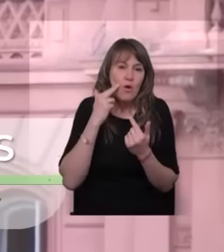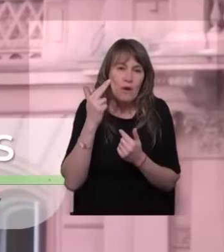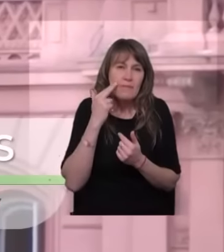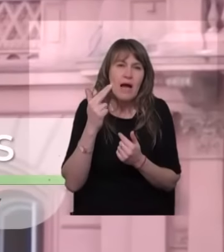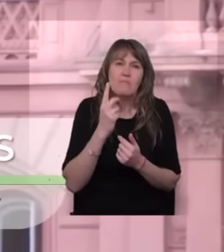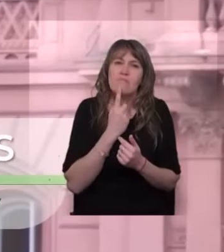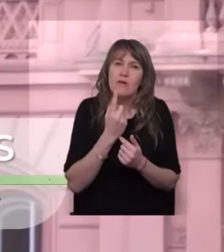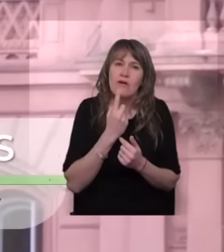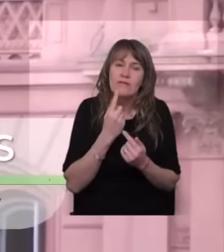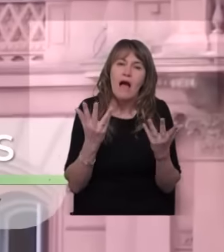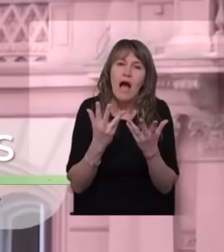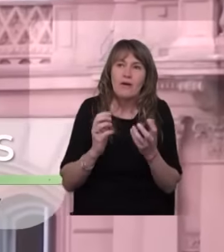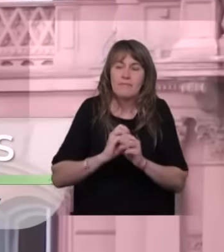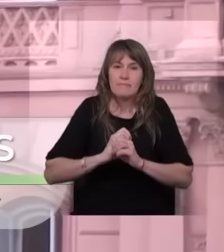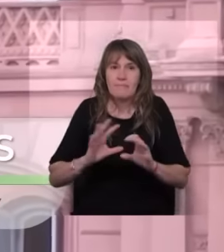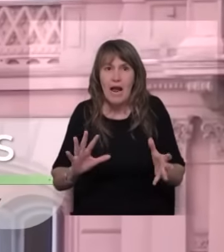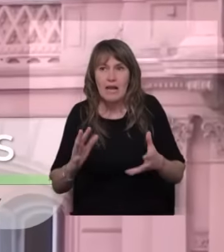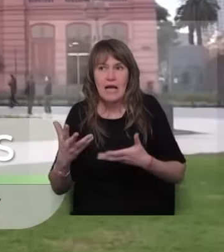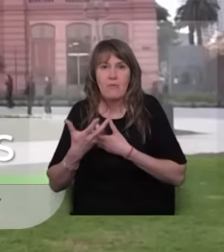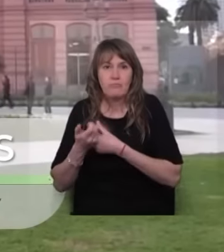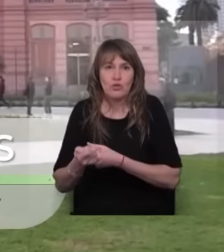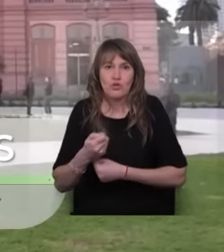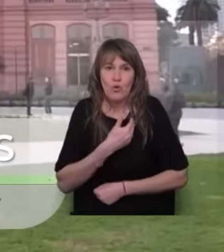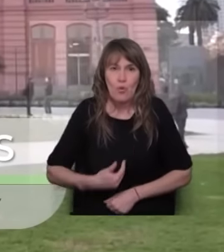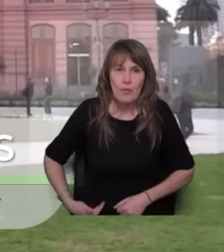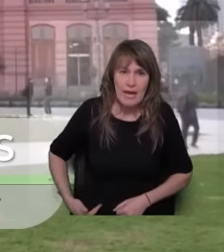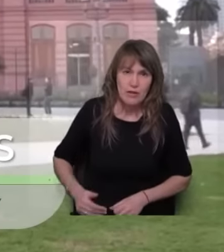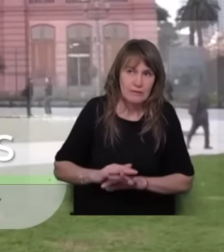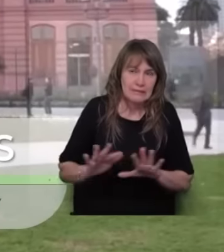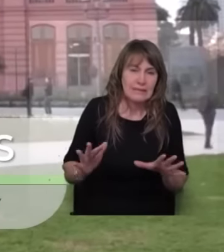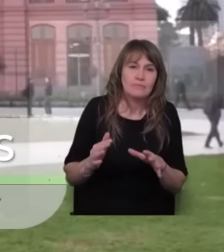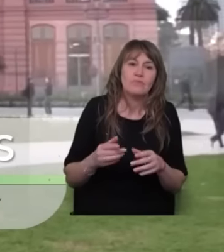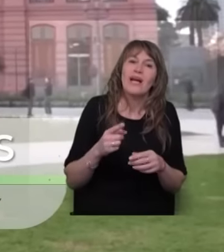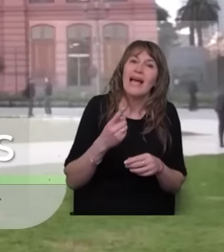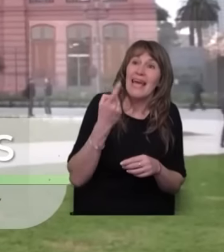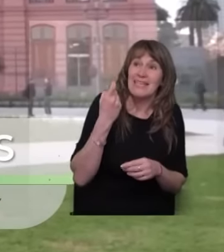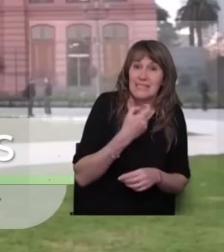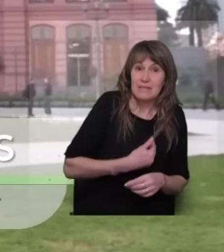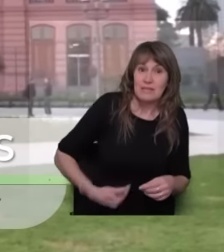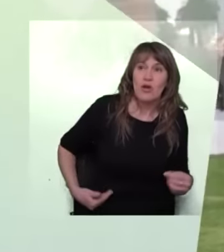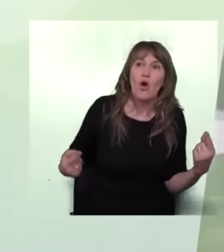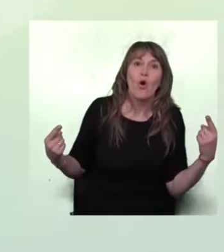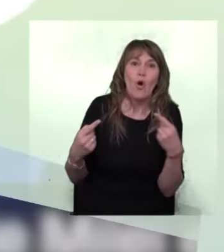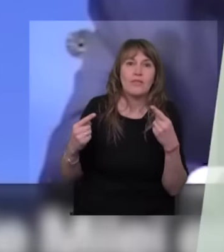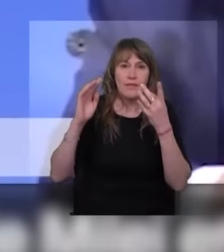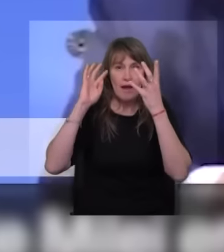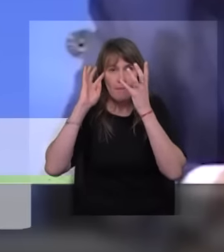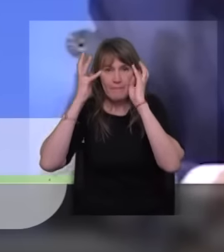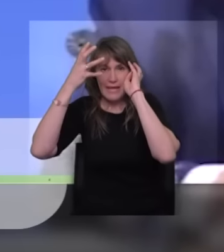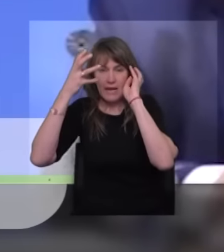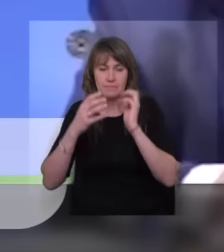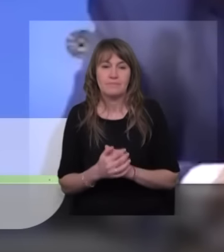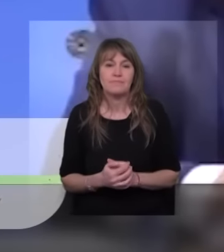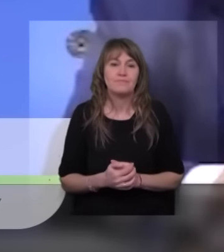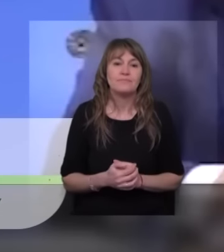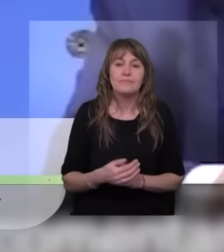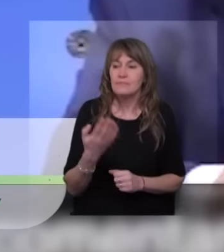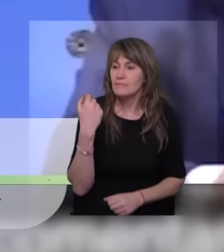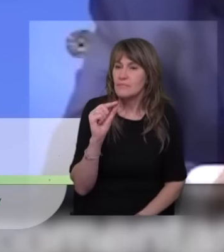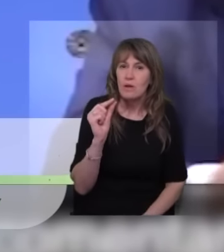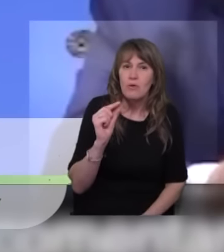jaque la estabilidad y apoyos del gobierno luego de que el ex mandatario confrontar con el actual presidente Javier Miley a pocos días de la Cumbre del